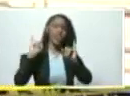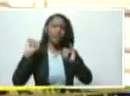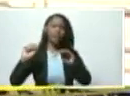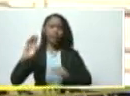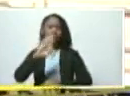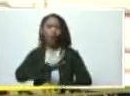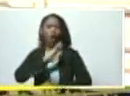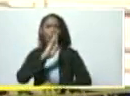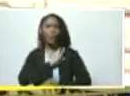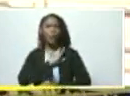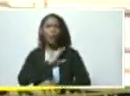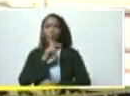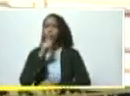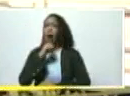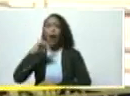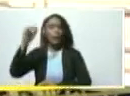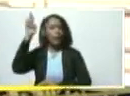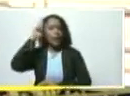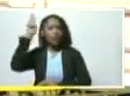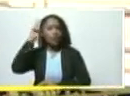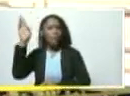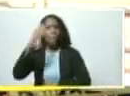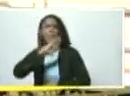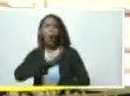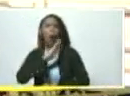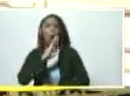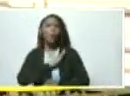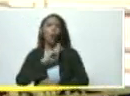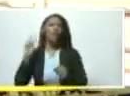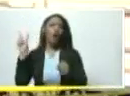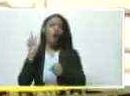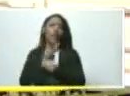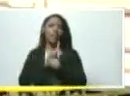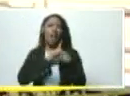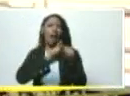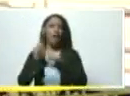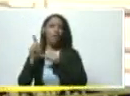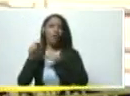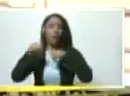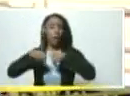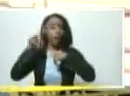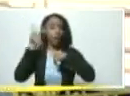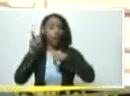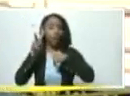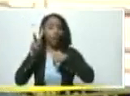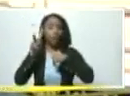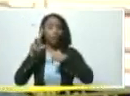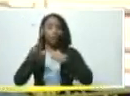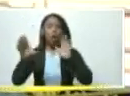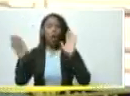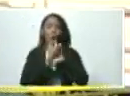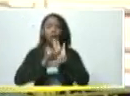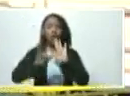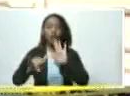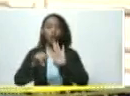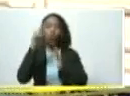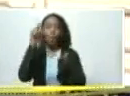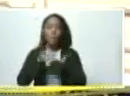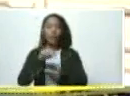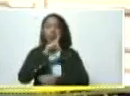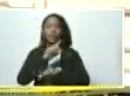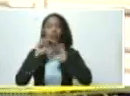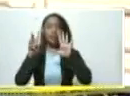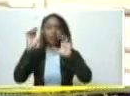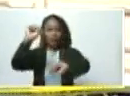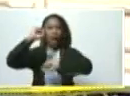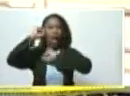propia irracionalidad, en su propia violencia. Y en Venezuela, con la constituyente del 2017,